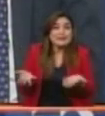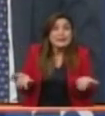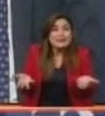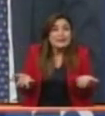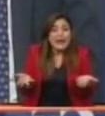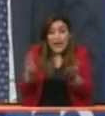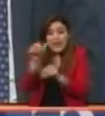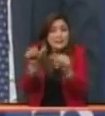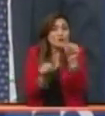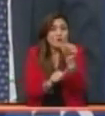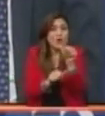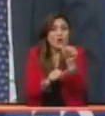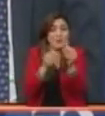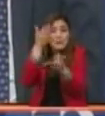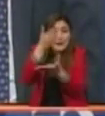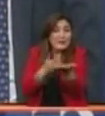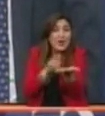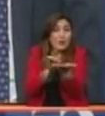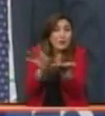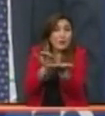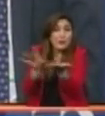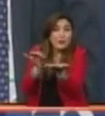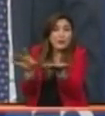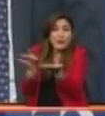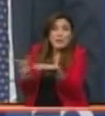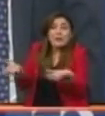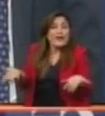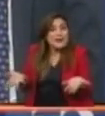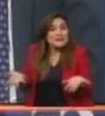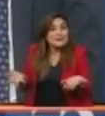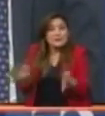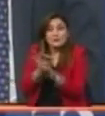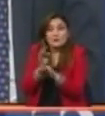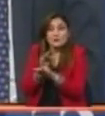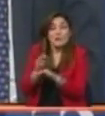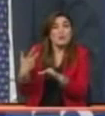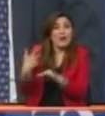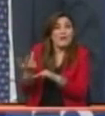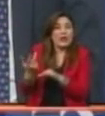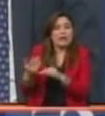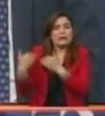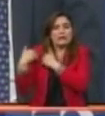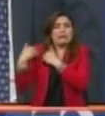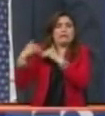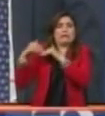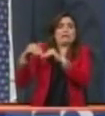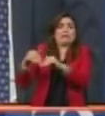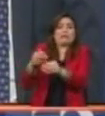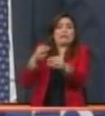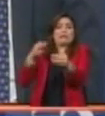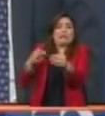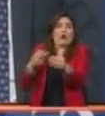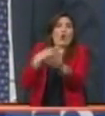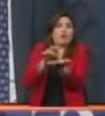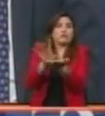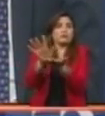mitad los asesores, por ejemplo, más otros funcionarios que tendrán que dejar sus cargos por la eliminación y fusión de estas